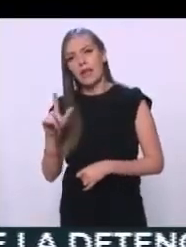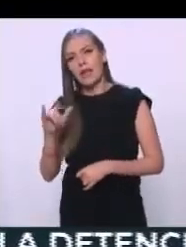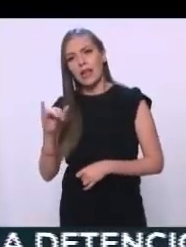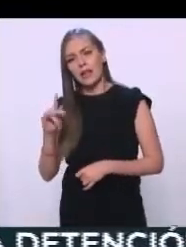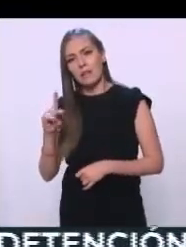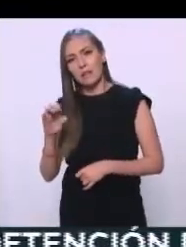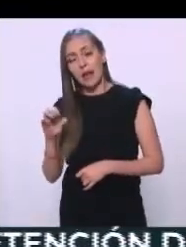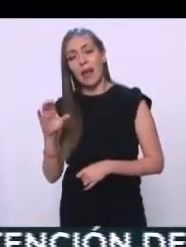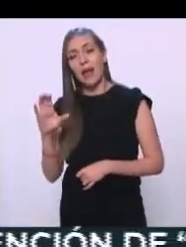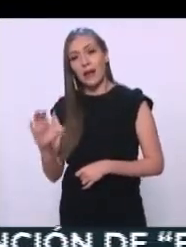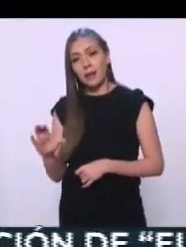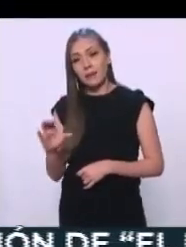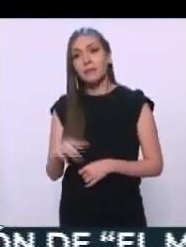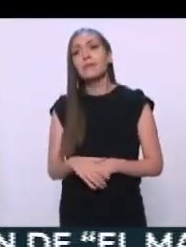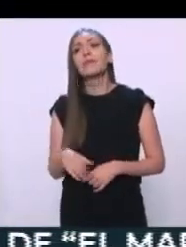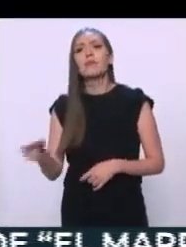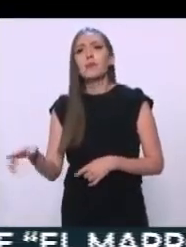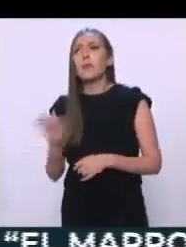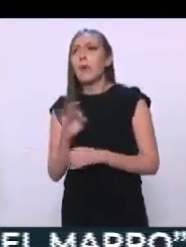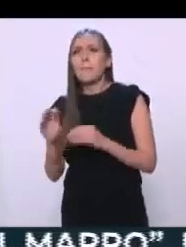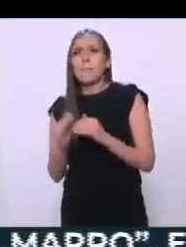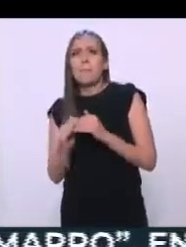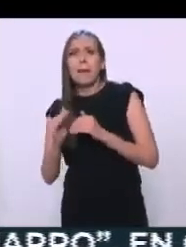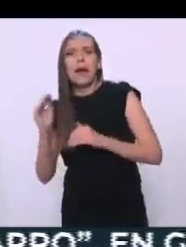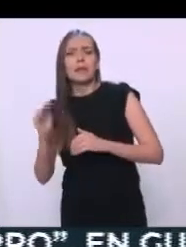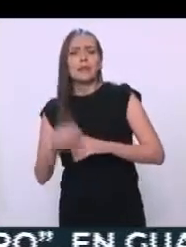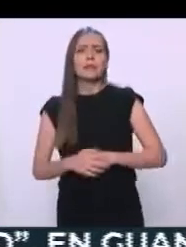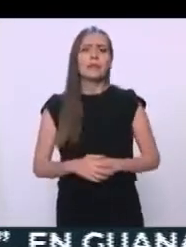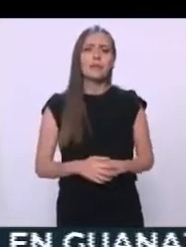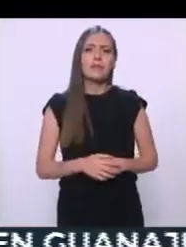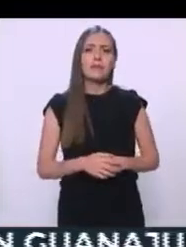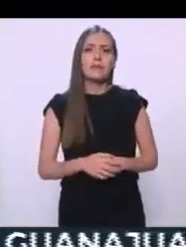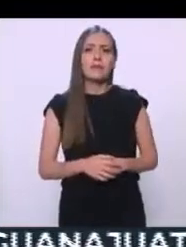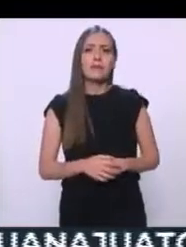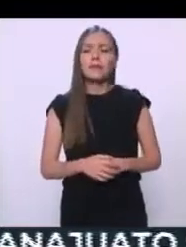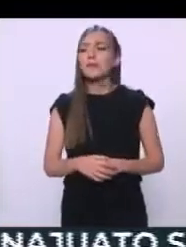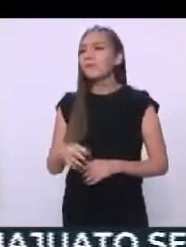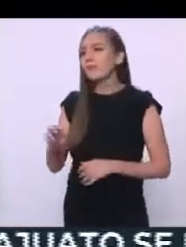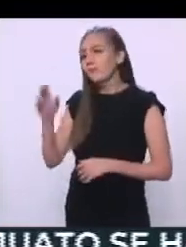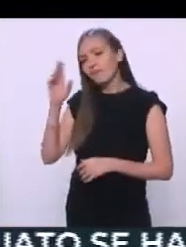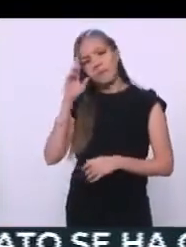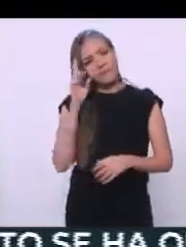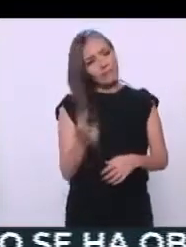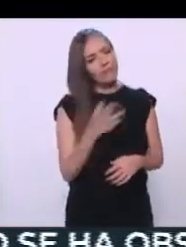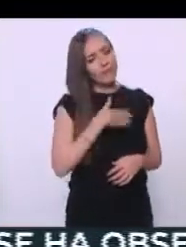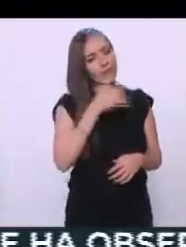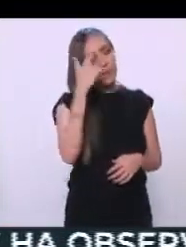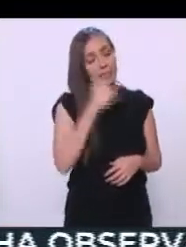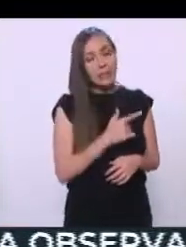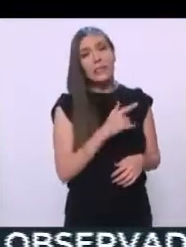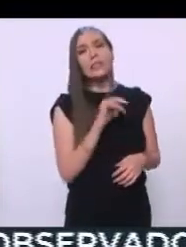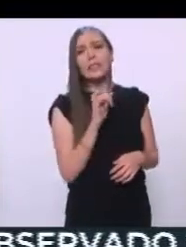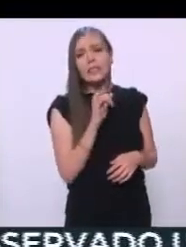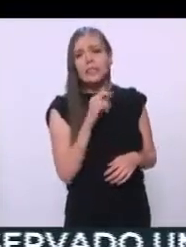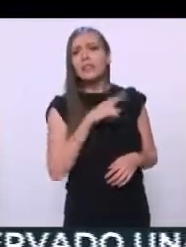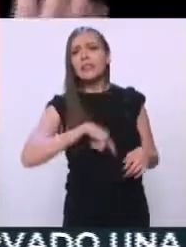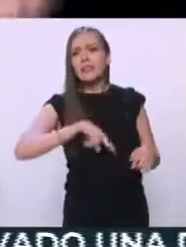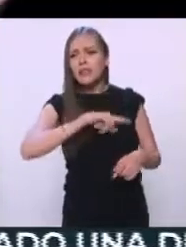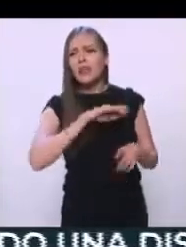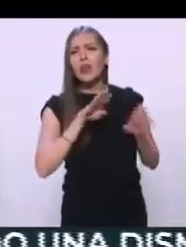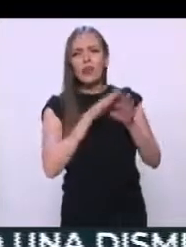erario pudiera haber sido mucho mayor. Hola, buenas noches. Pues sí, básicamente como que nos hemos enfocado mucho en los